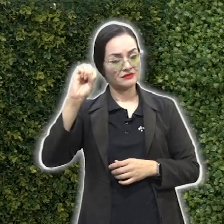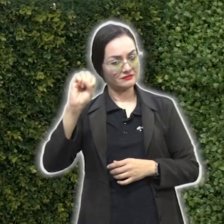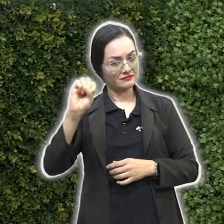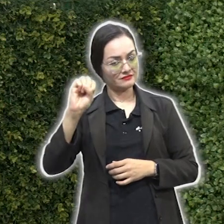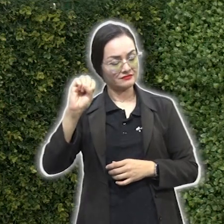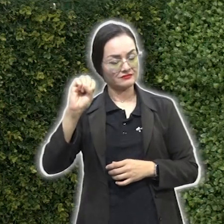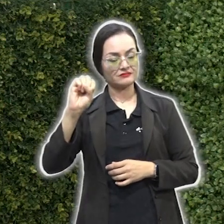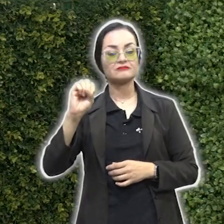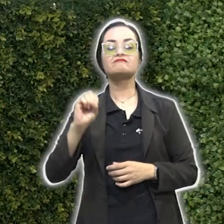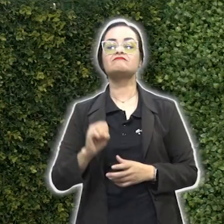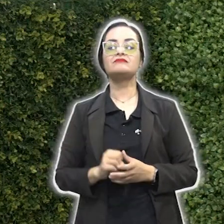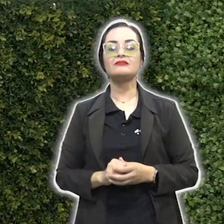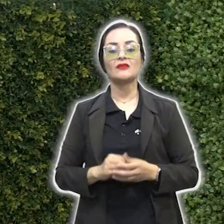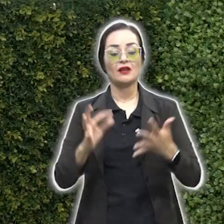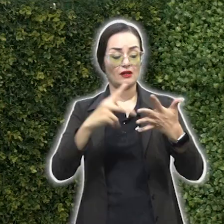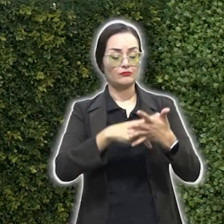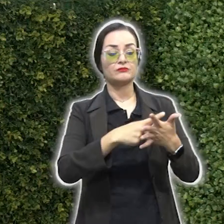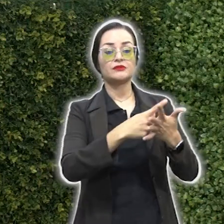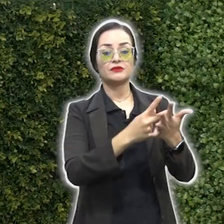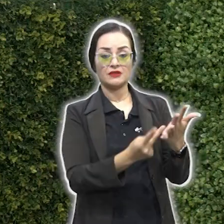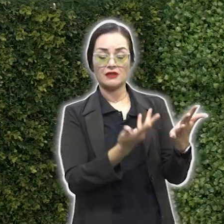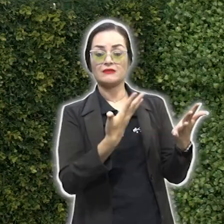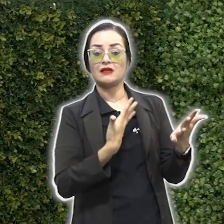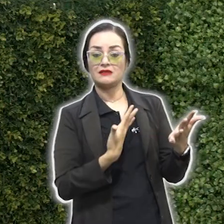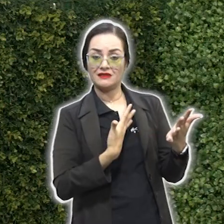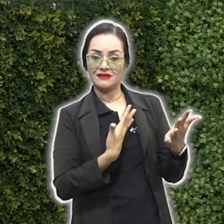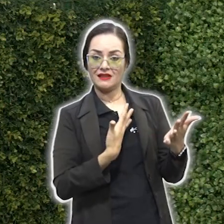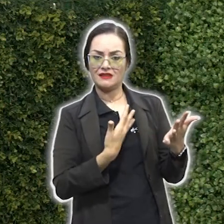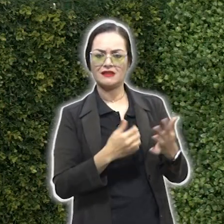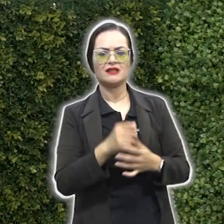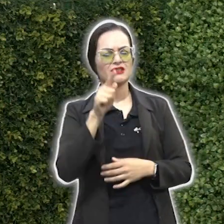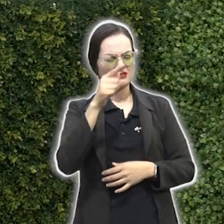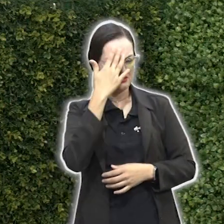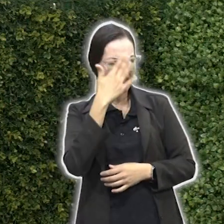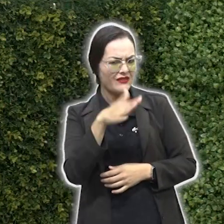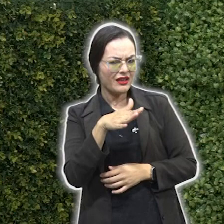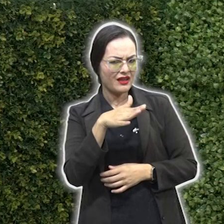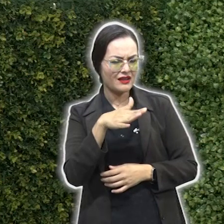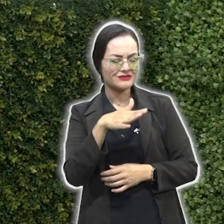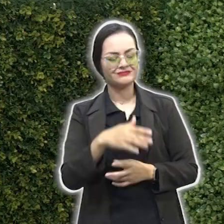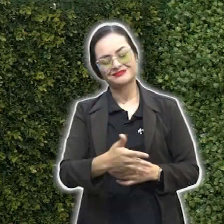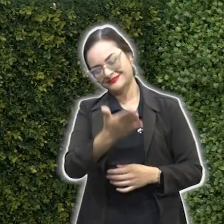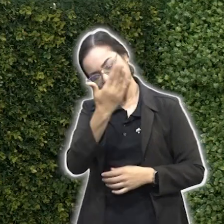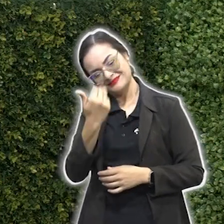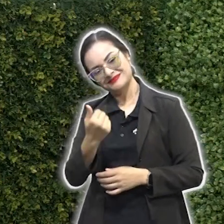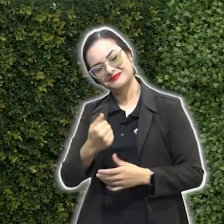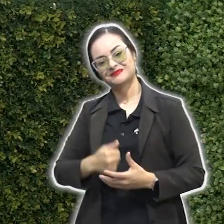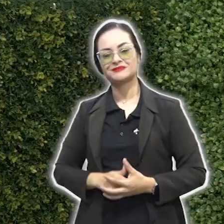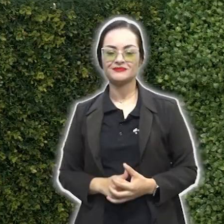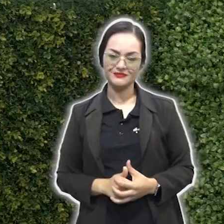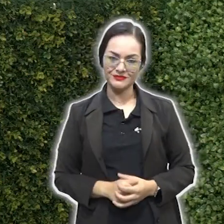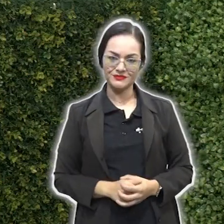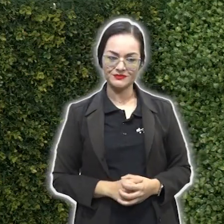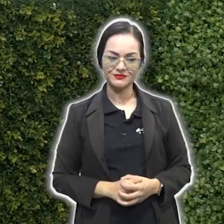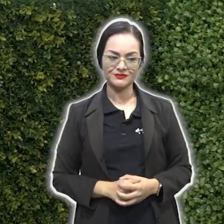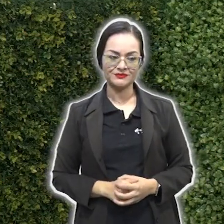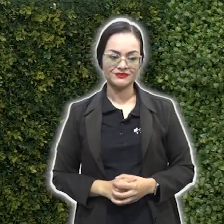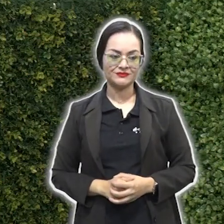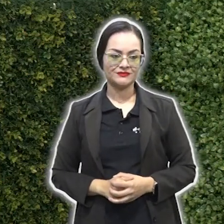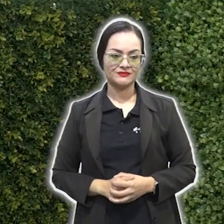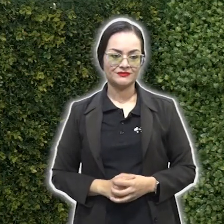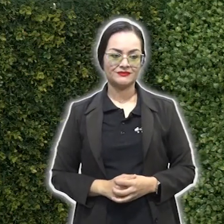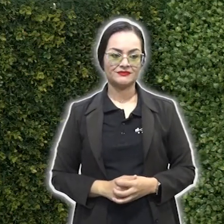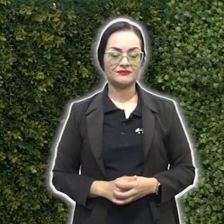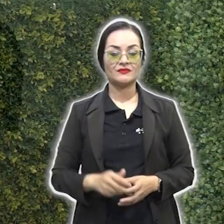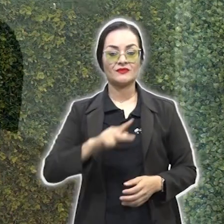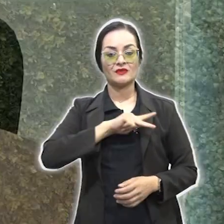Baja California Sur aplica su propio programa de inclusión. ¿Sabías esto? Acompáñame a la siguiente